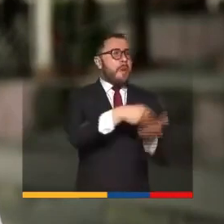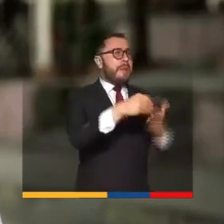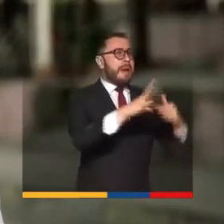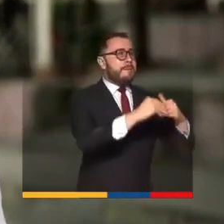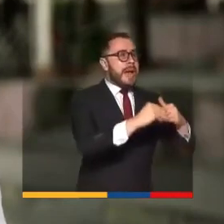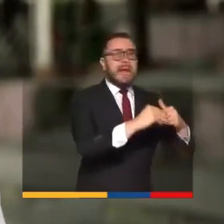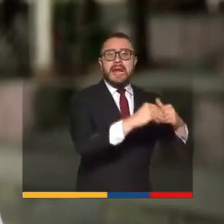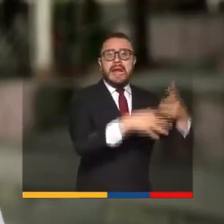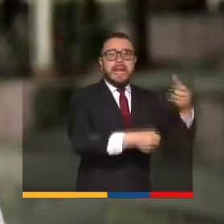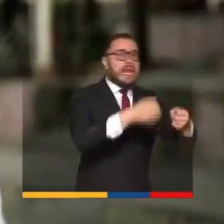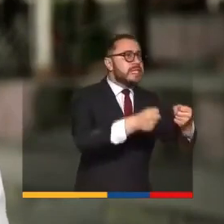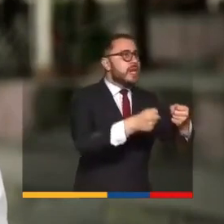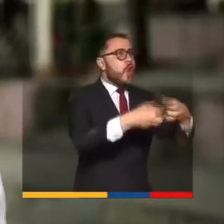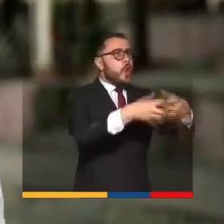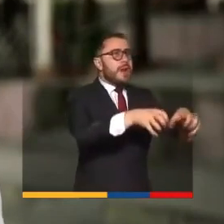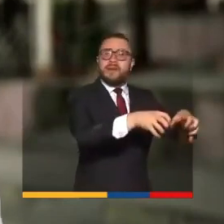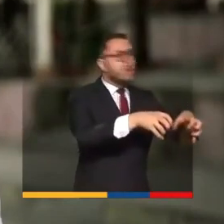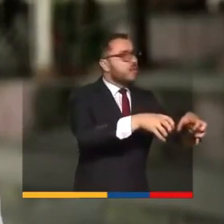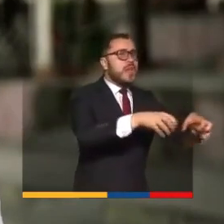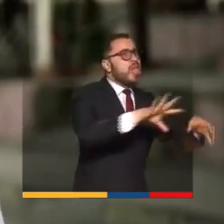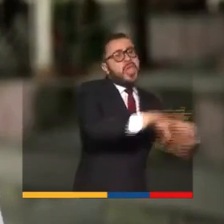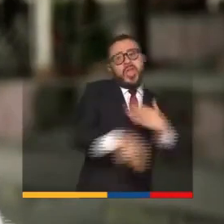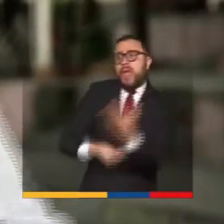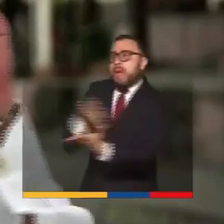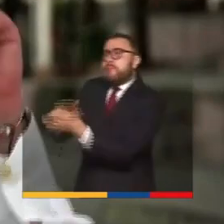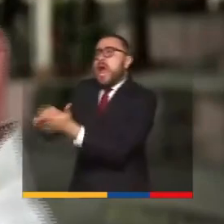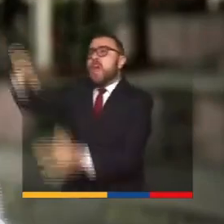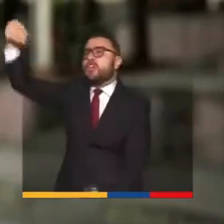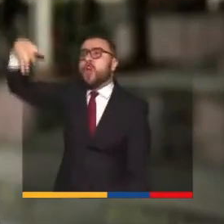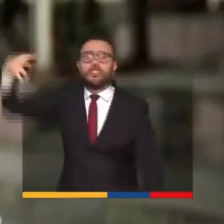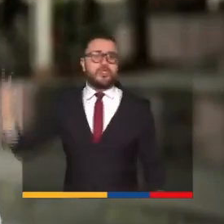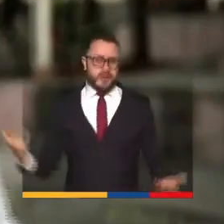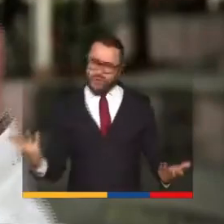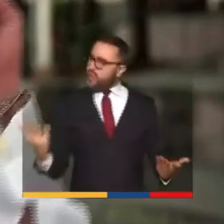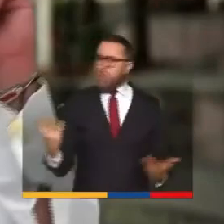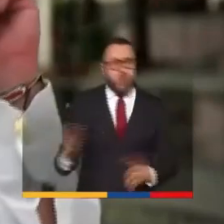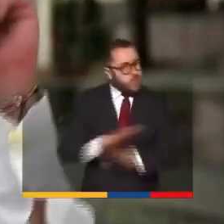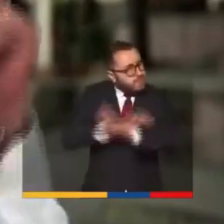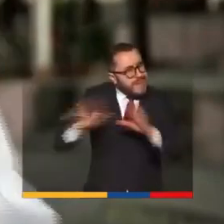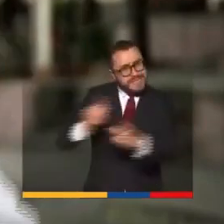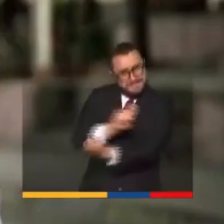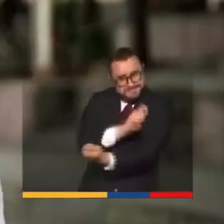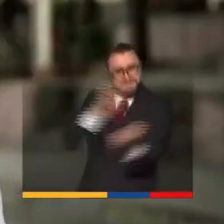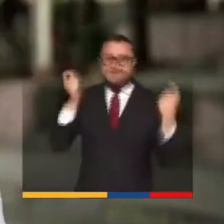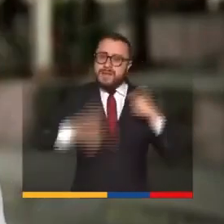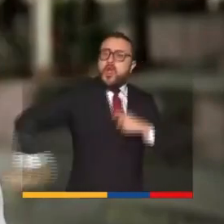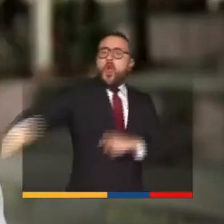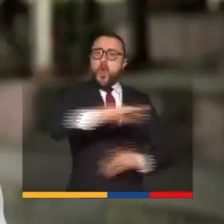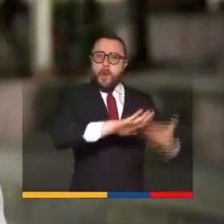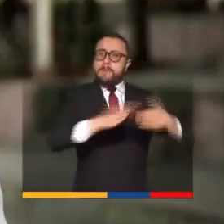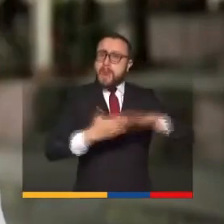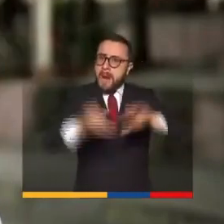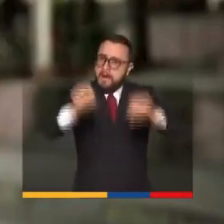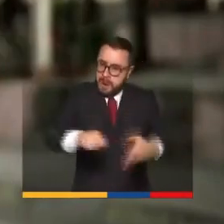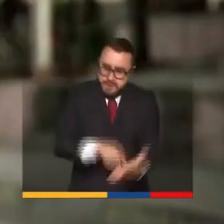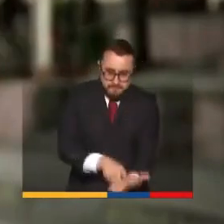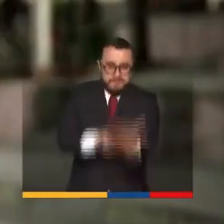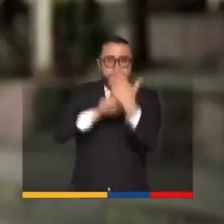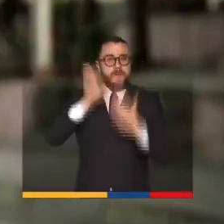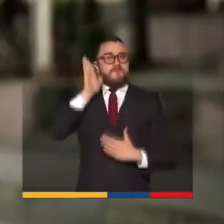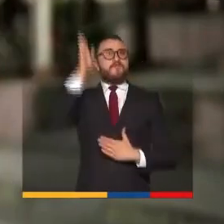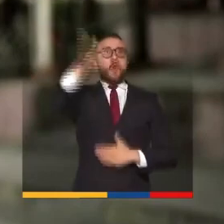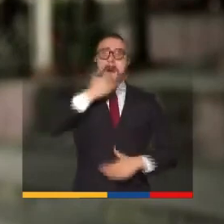el pan, la leche y los huevos. Estas comunidades nos pueden mostrar el futuro.